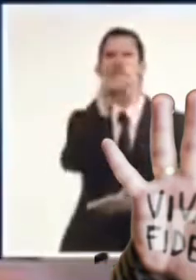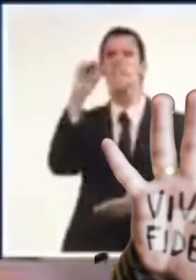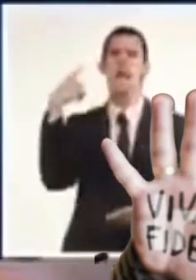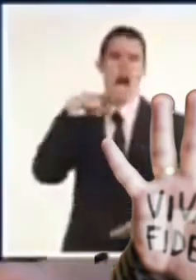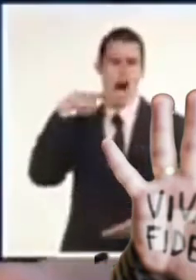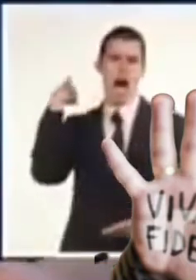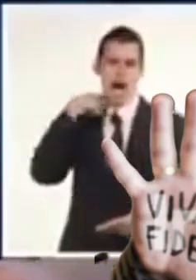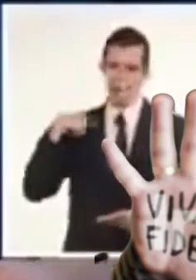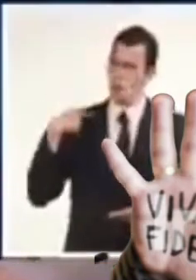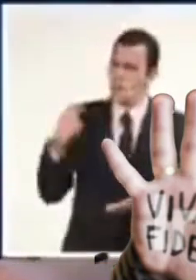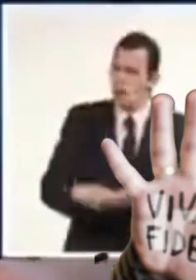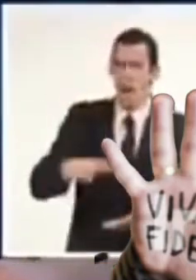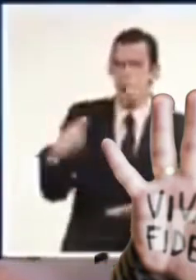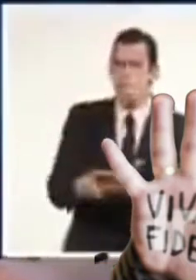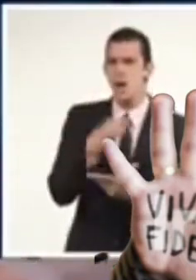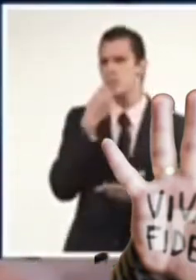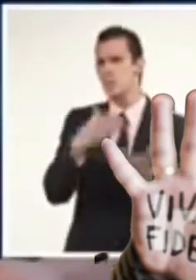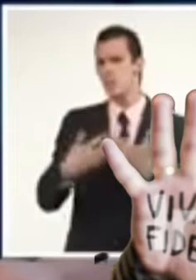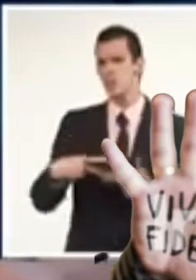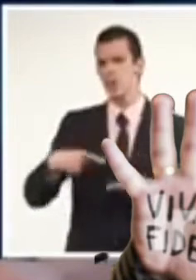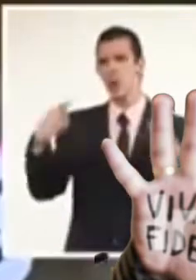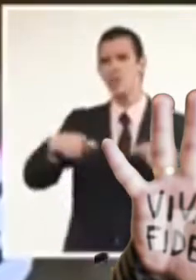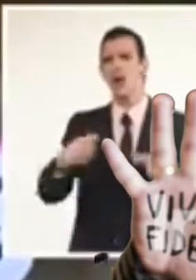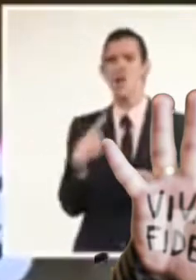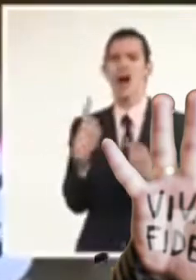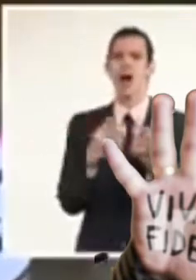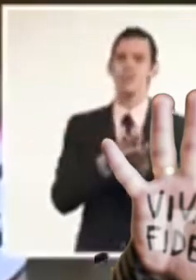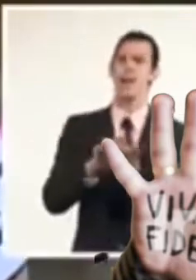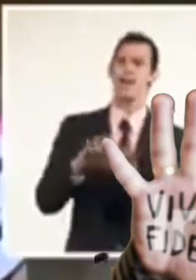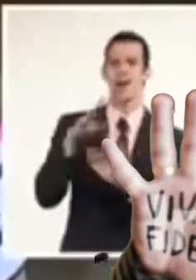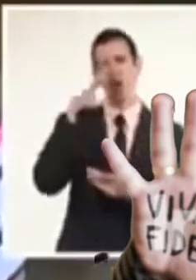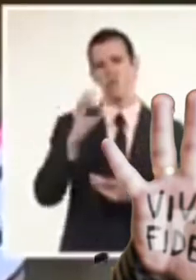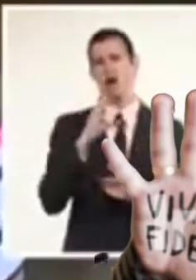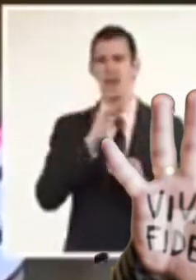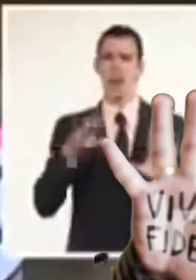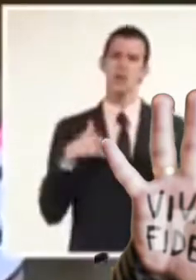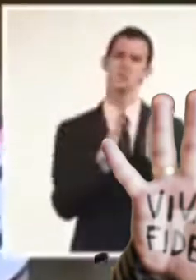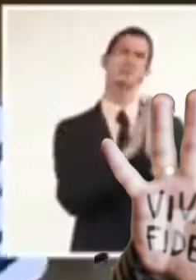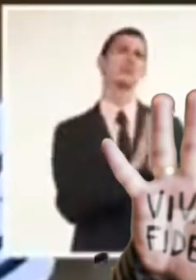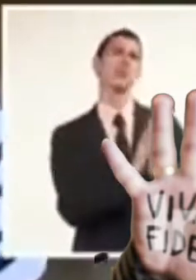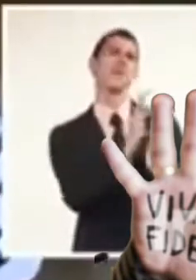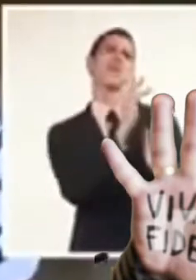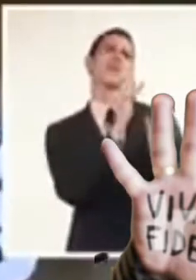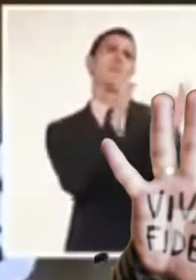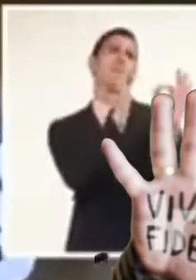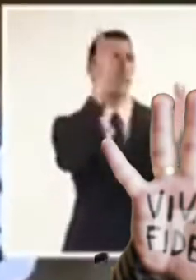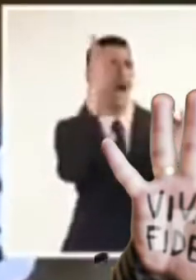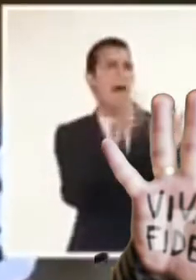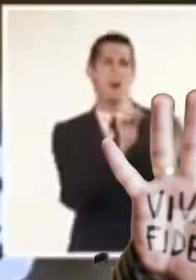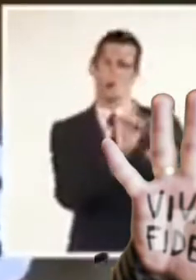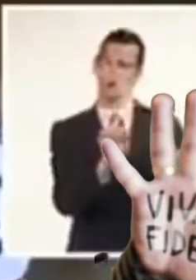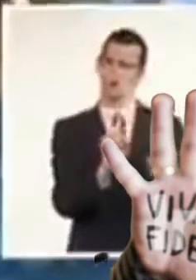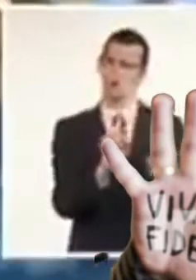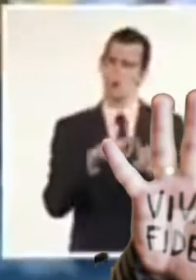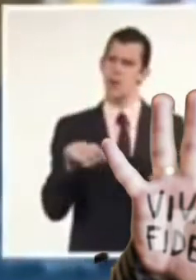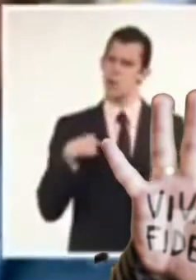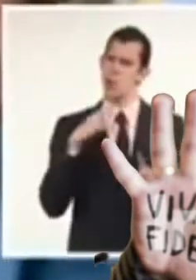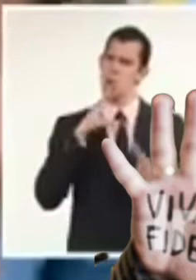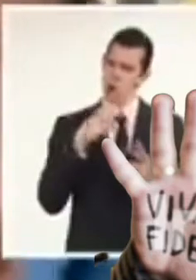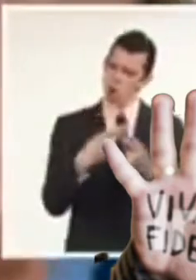hacer. No voy a deber nada. No es que sea religiosa, pero tengo fe. Tengo